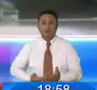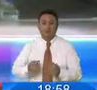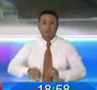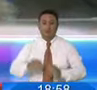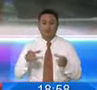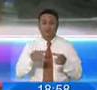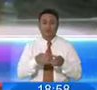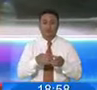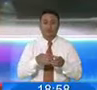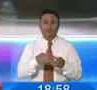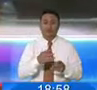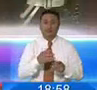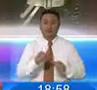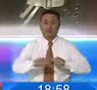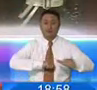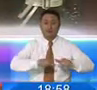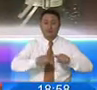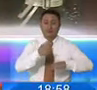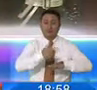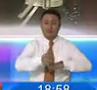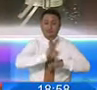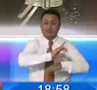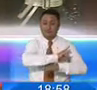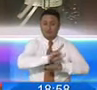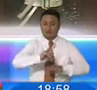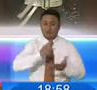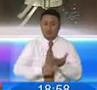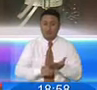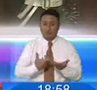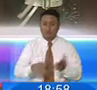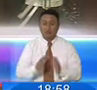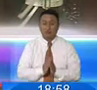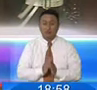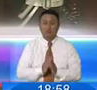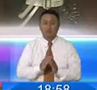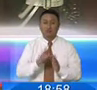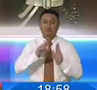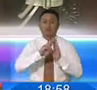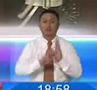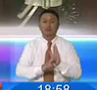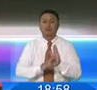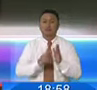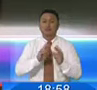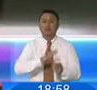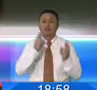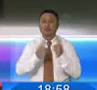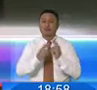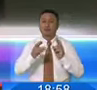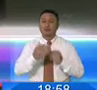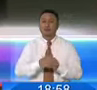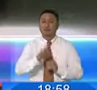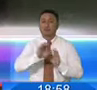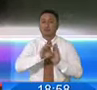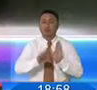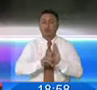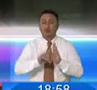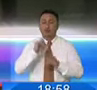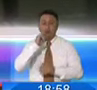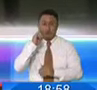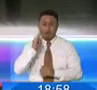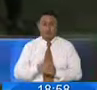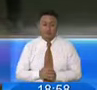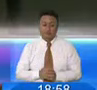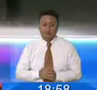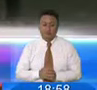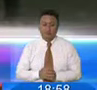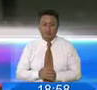Consejo Administrativo de la Legislatura analizará el pedido del presidente de reformar el Código a la Niñez. CAL va a sesionar probablemente al